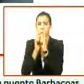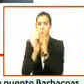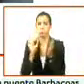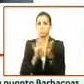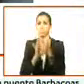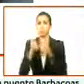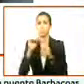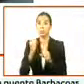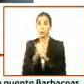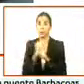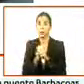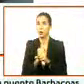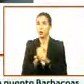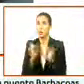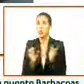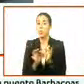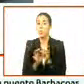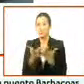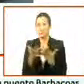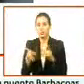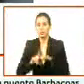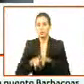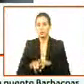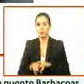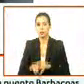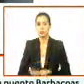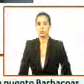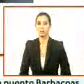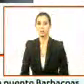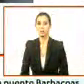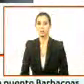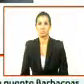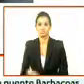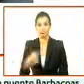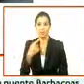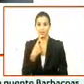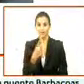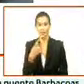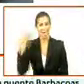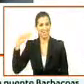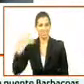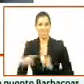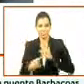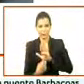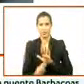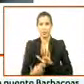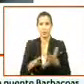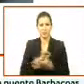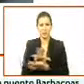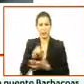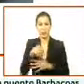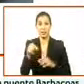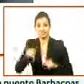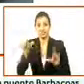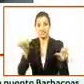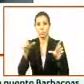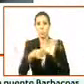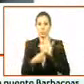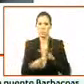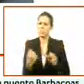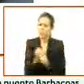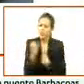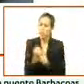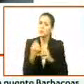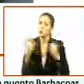gobernación del estado de Anzuateguitare tal cual lo habíamos prometido por BTV cuando ocurrieron los hechos que íbamos a trabajar